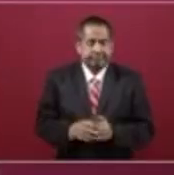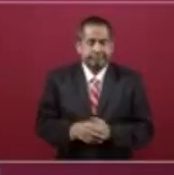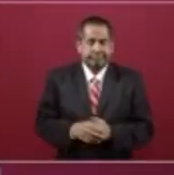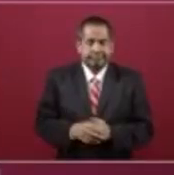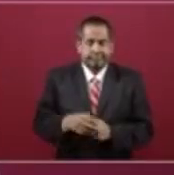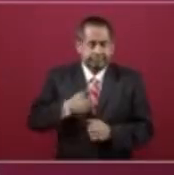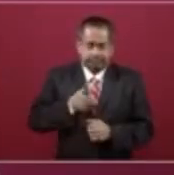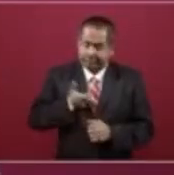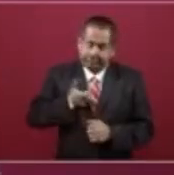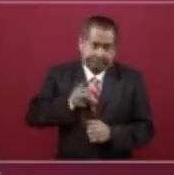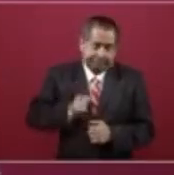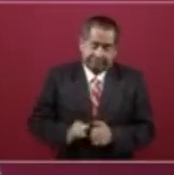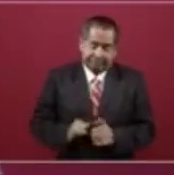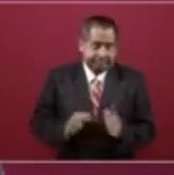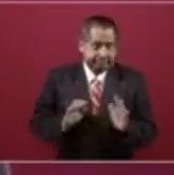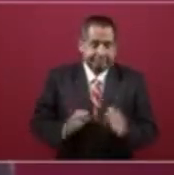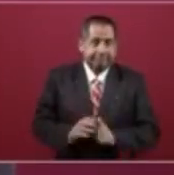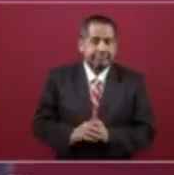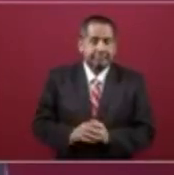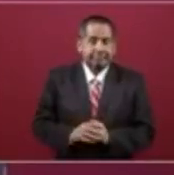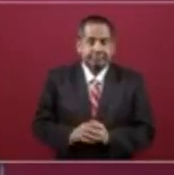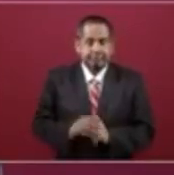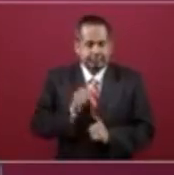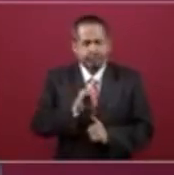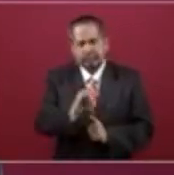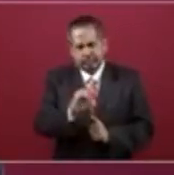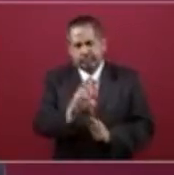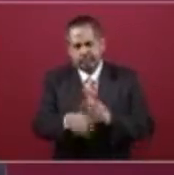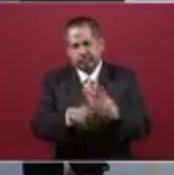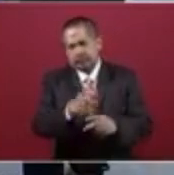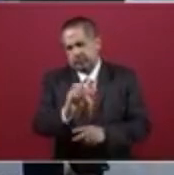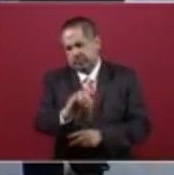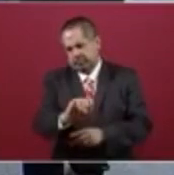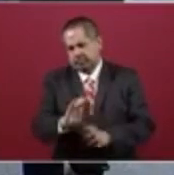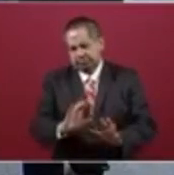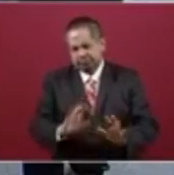soy así. Entonces sí sucedió eso.